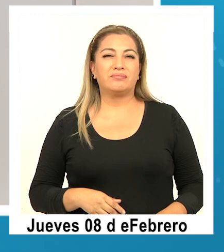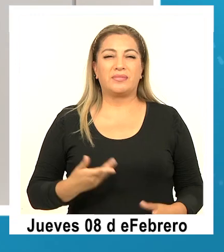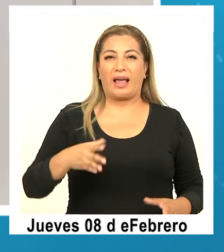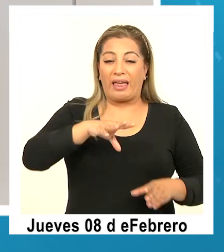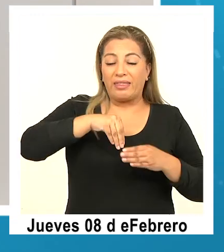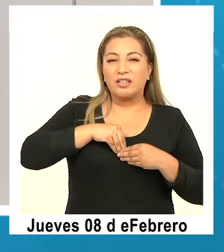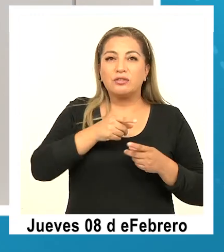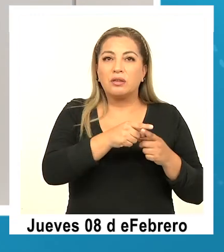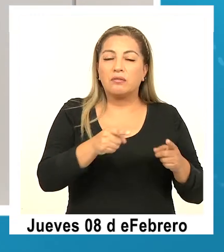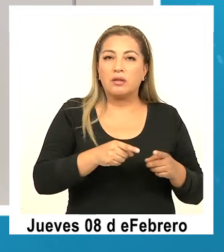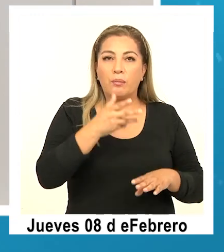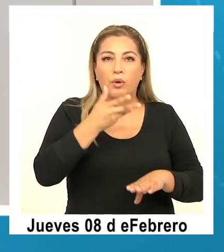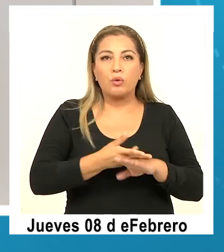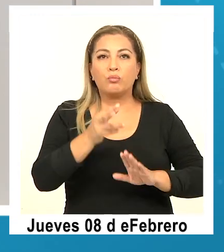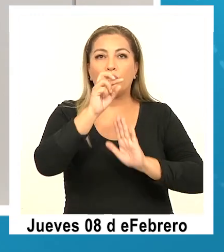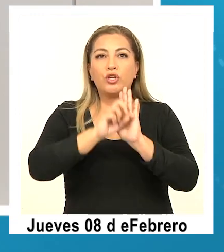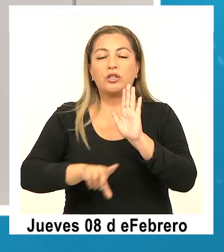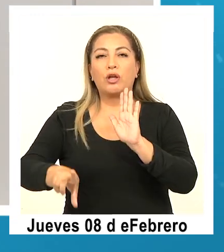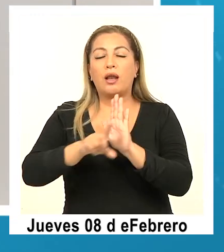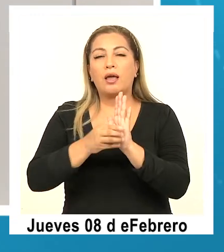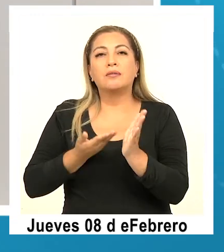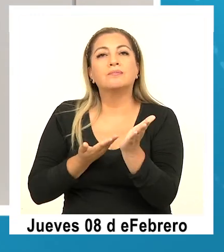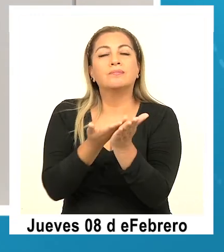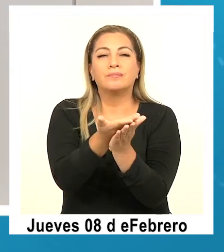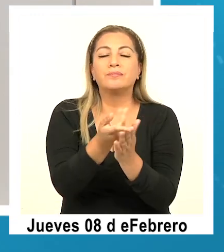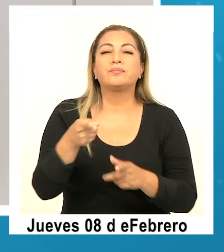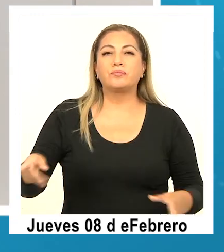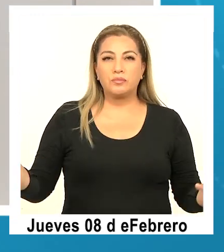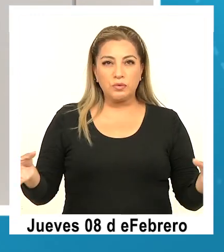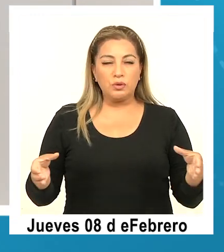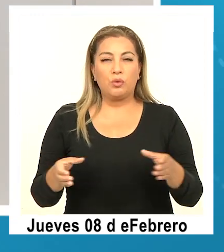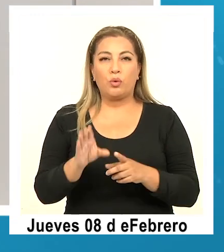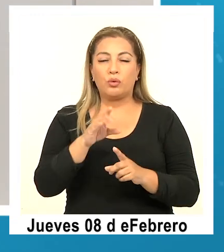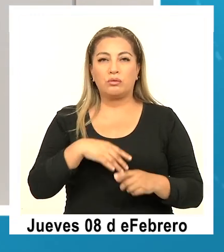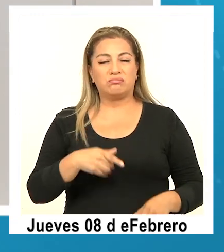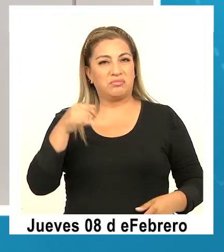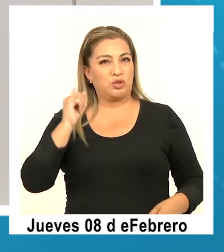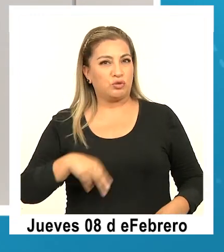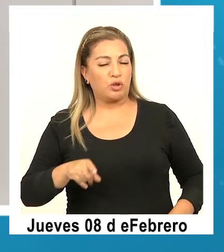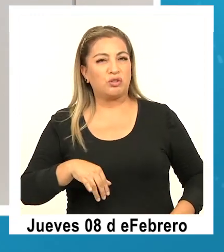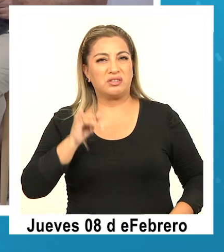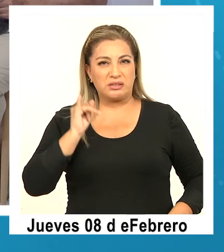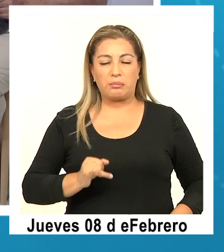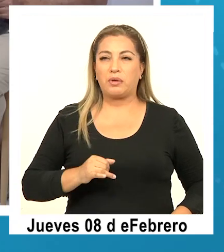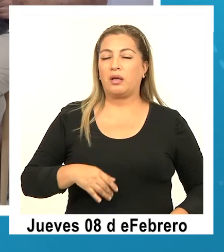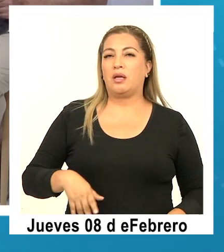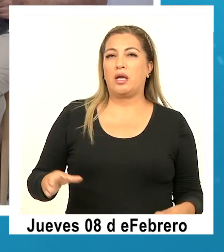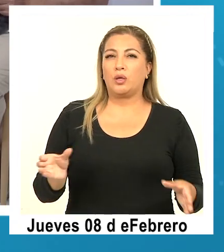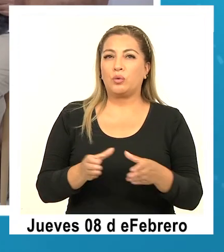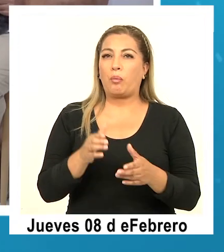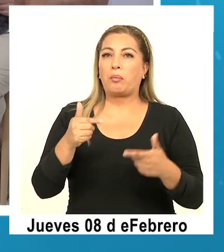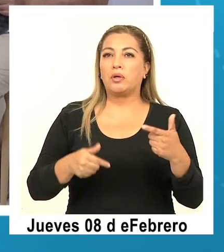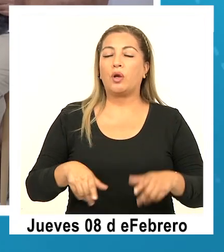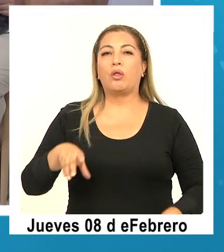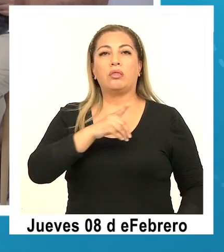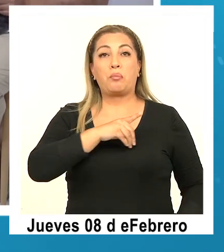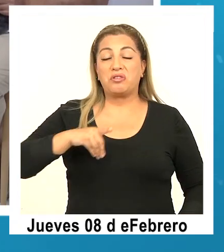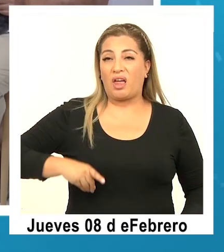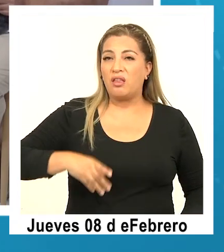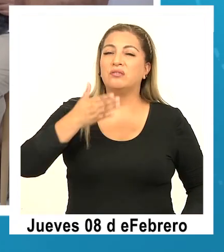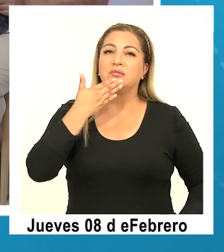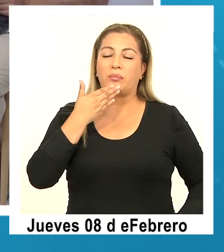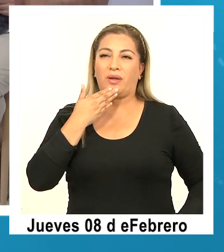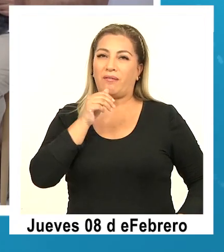lo importante cuando hay un proyecto de ley, que aquí hay una postura de partido y que esa postura se respeta entre los diputados también. Hay